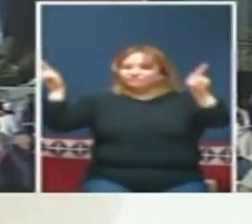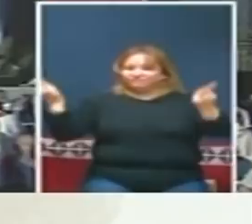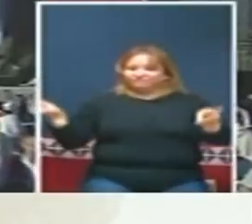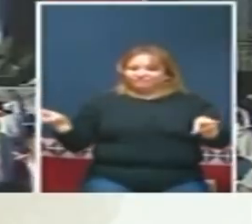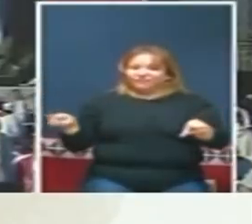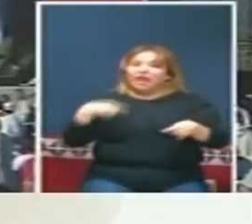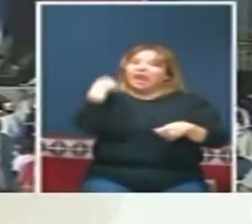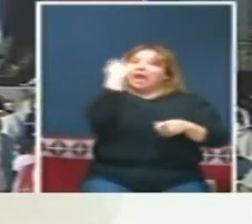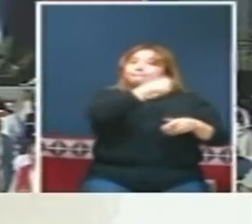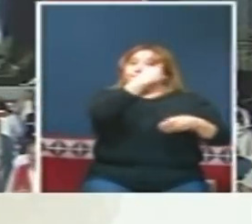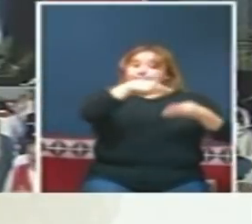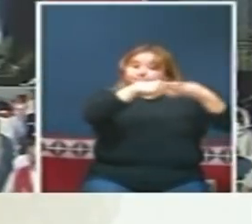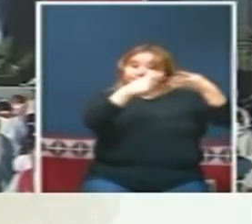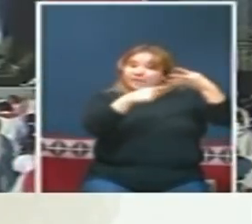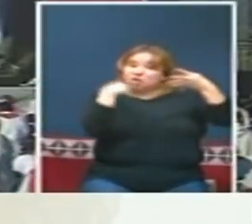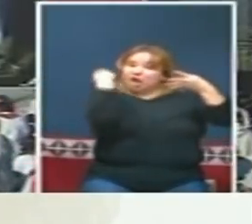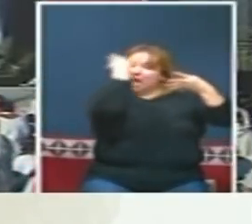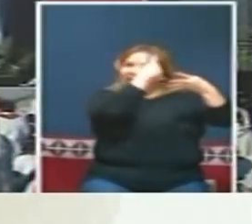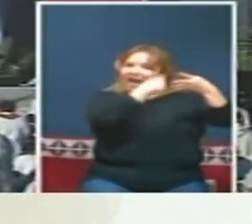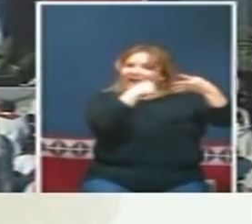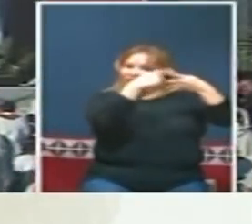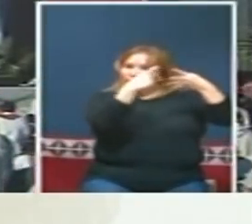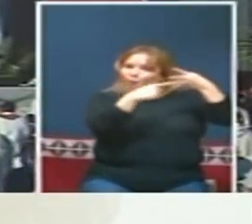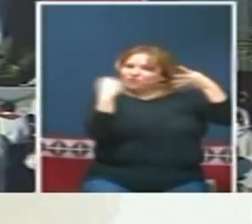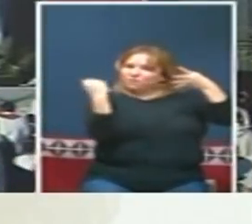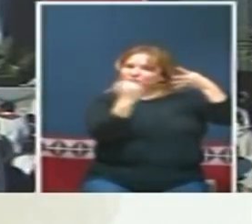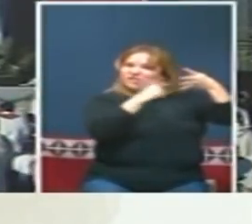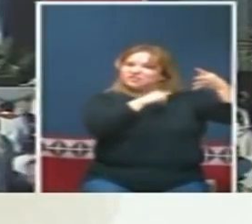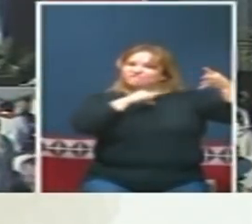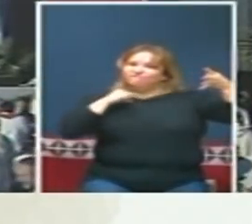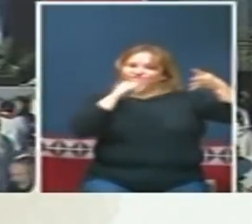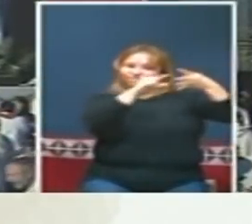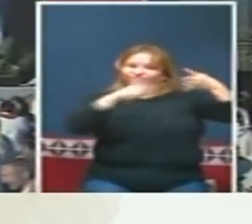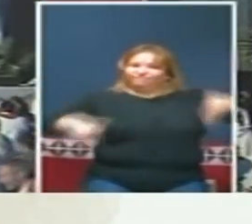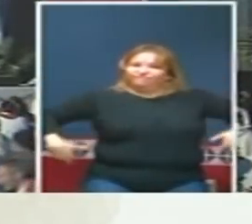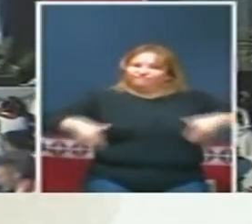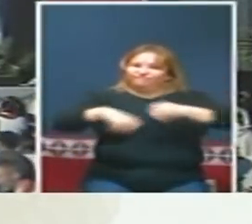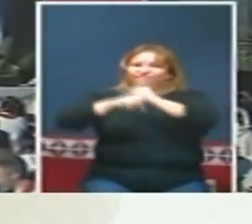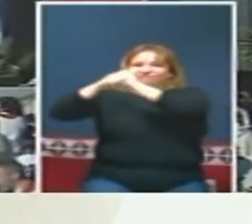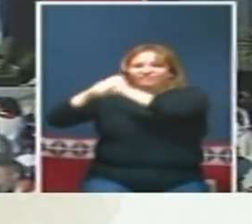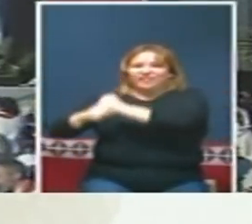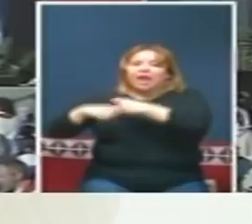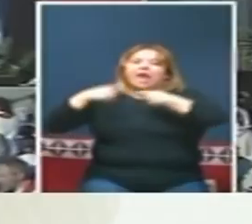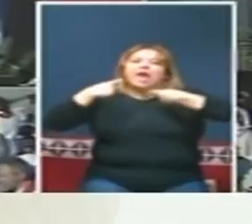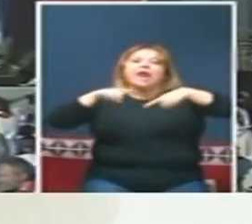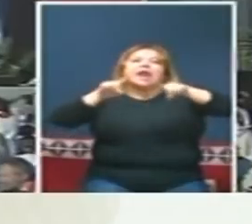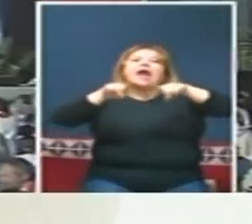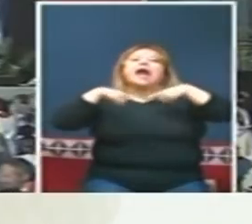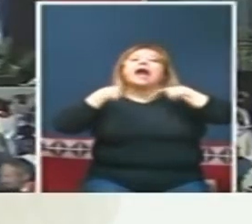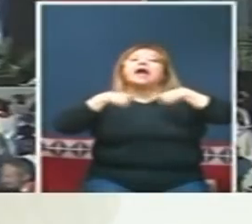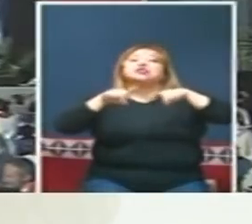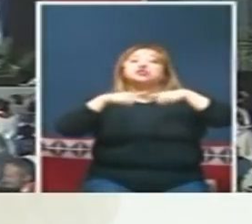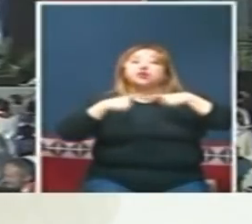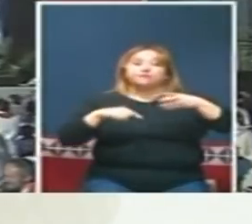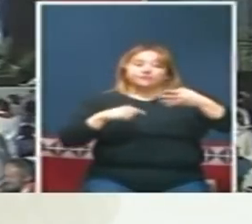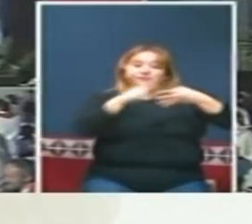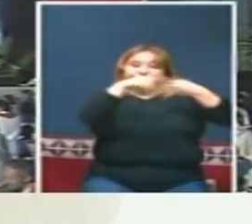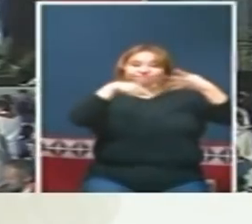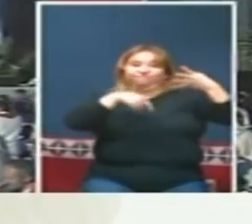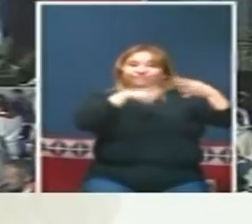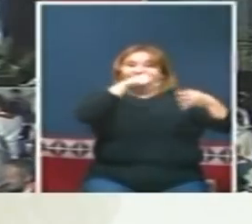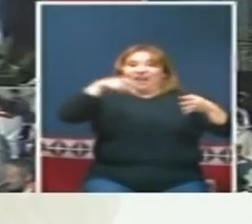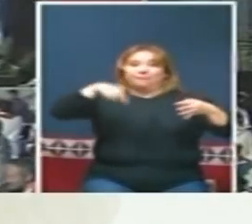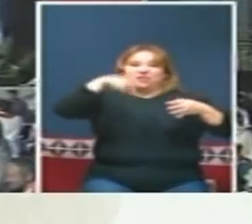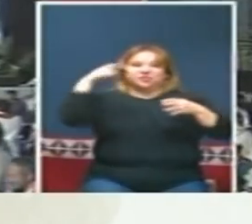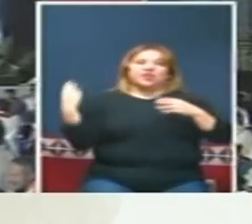rostros de los mártires y escucharemos también el himno oficial de los mártires. Ese es el momento especial, ese es el momento donde